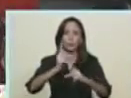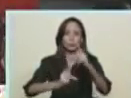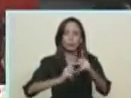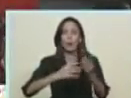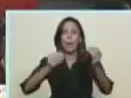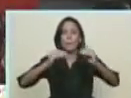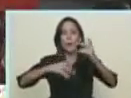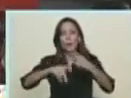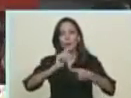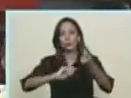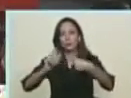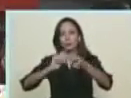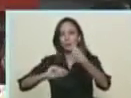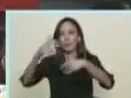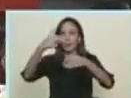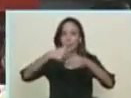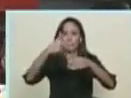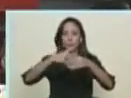petróleo.